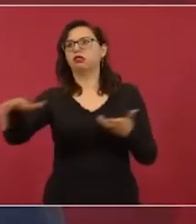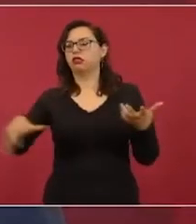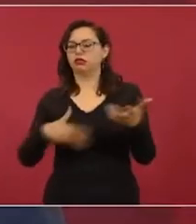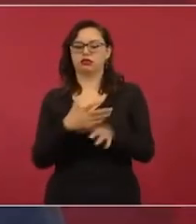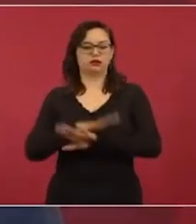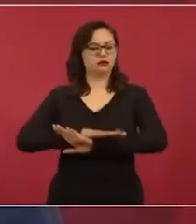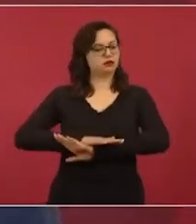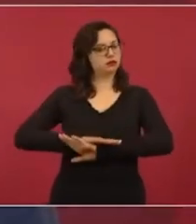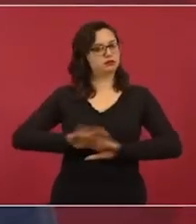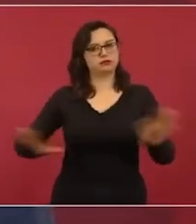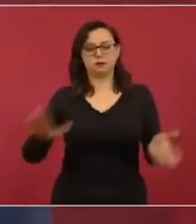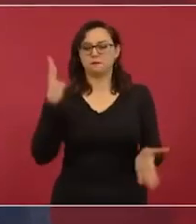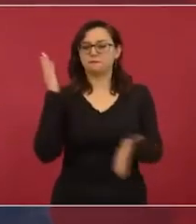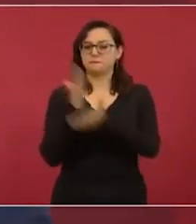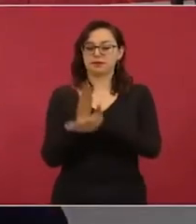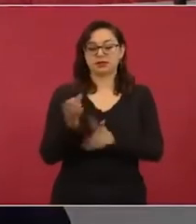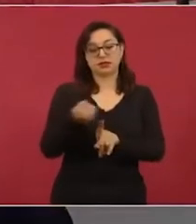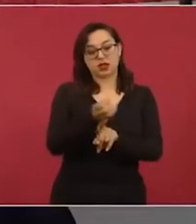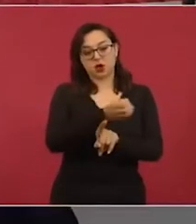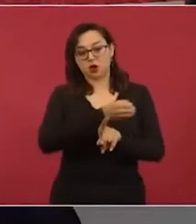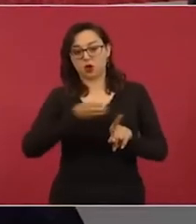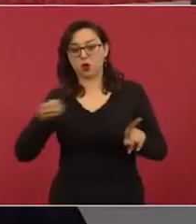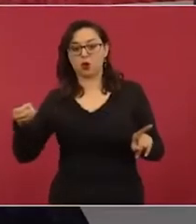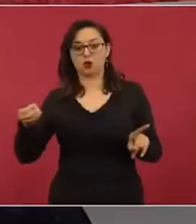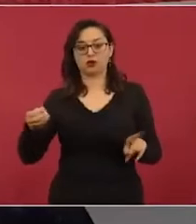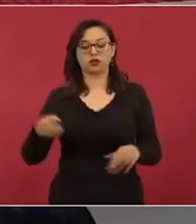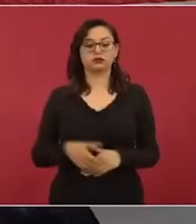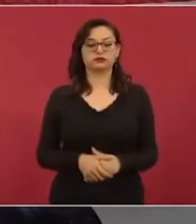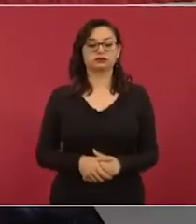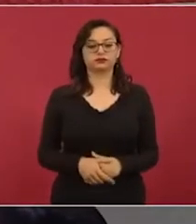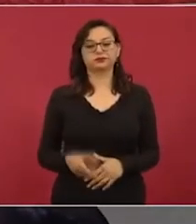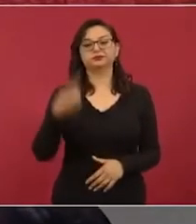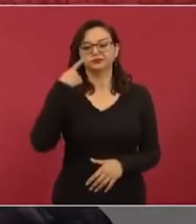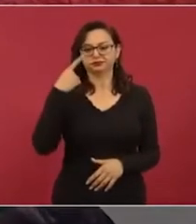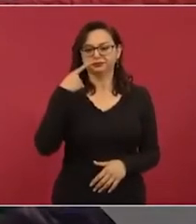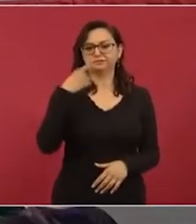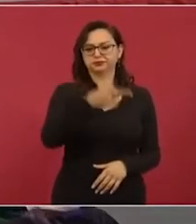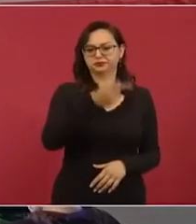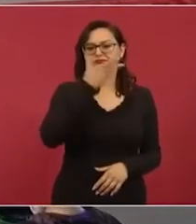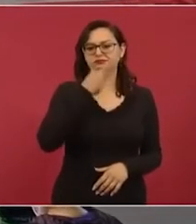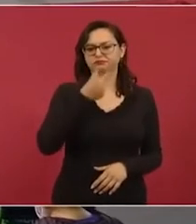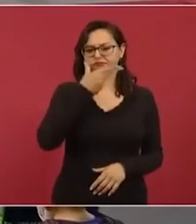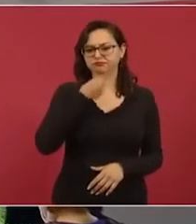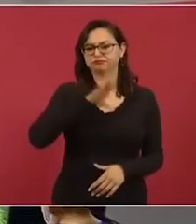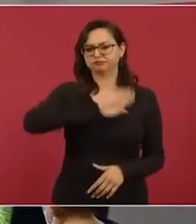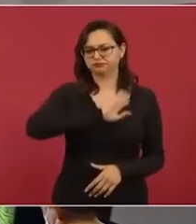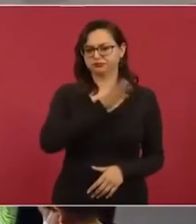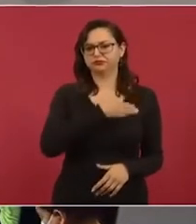Miren cómo lo explica él.